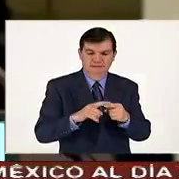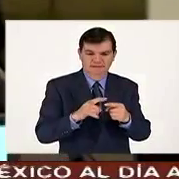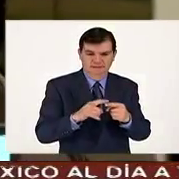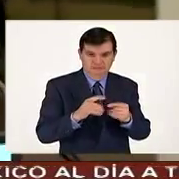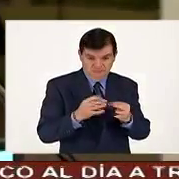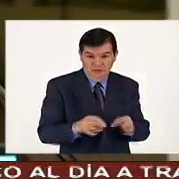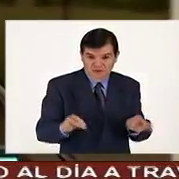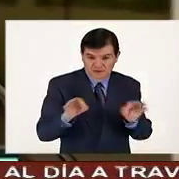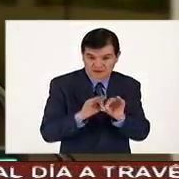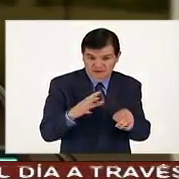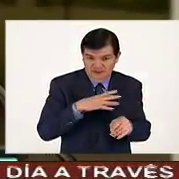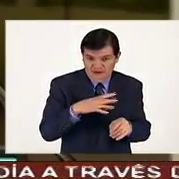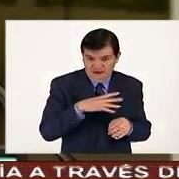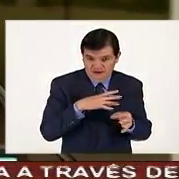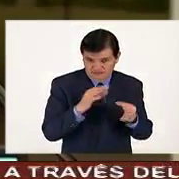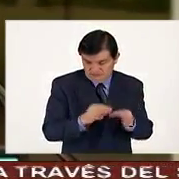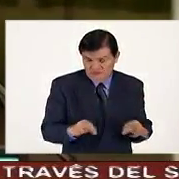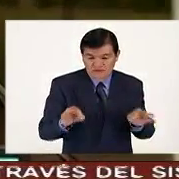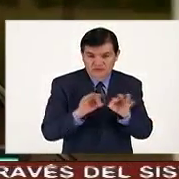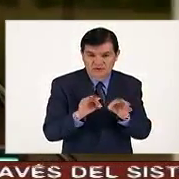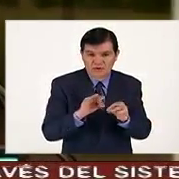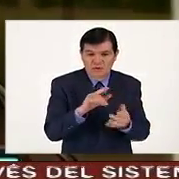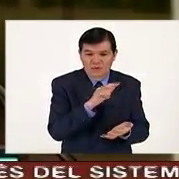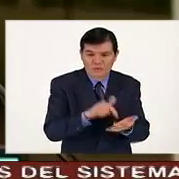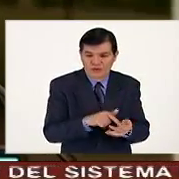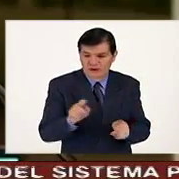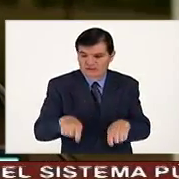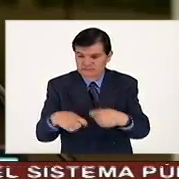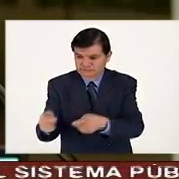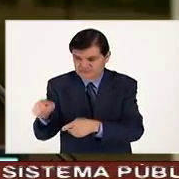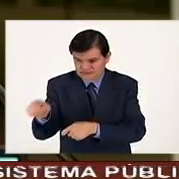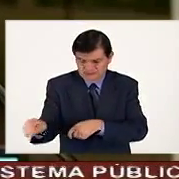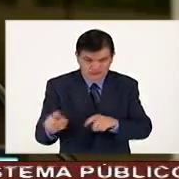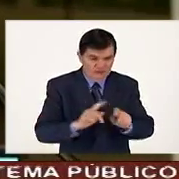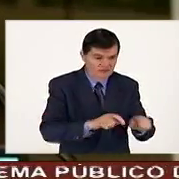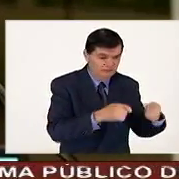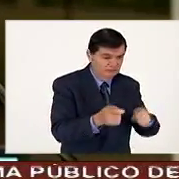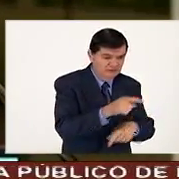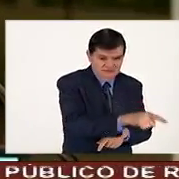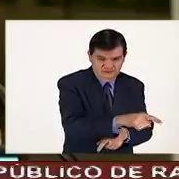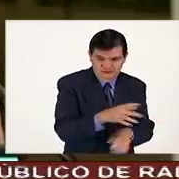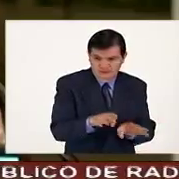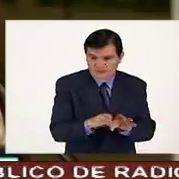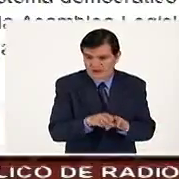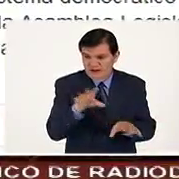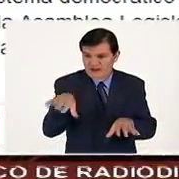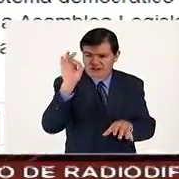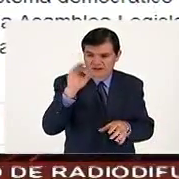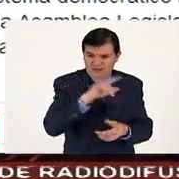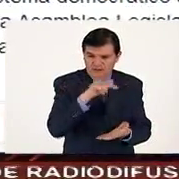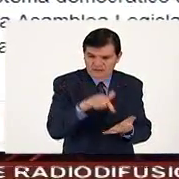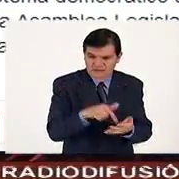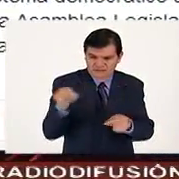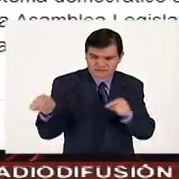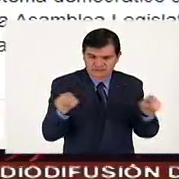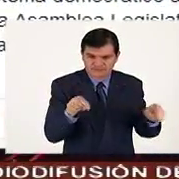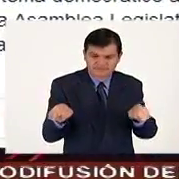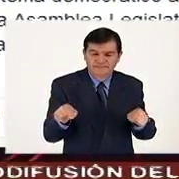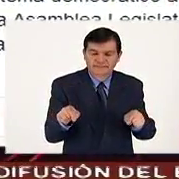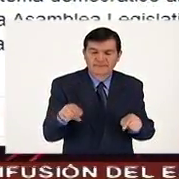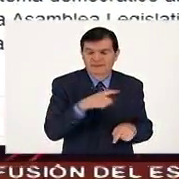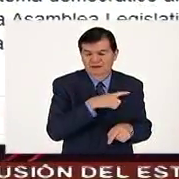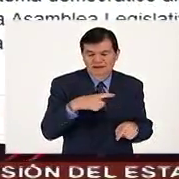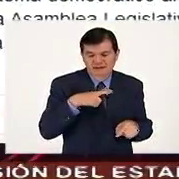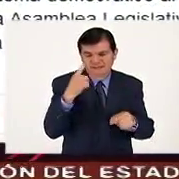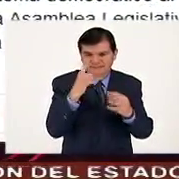importancia, tiene relevancia en dónde tenga que ser la toma de posición del nuevo presidente de Argentina? Pues debe